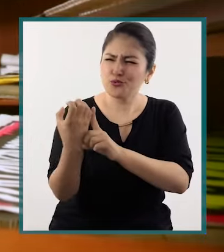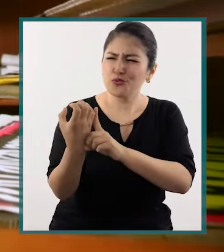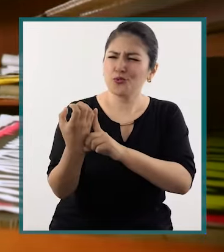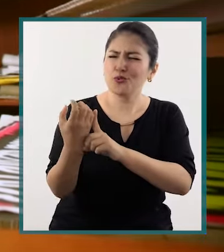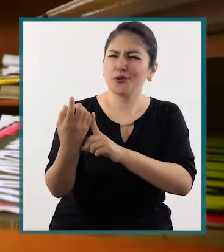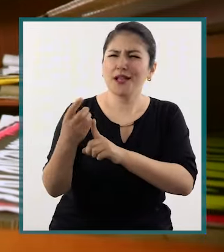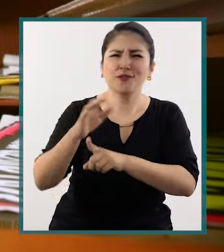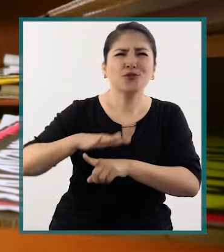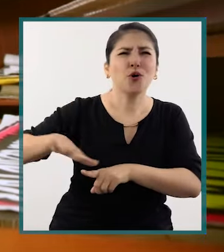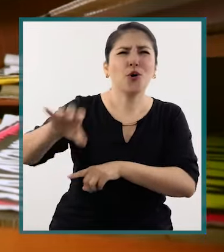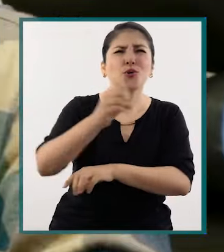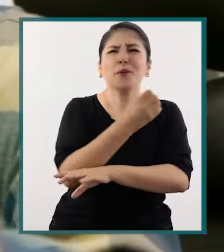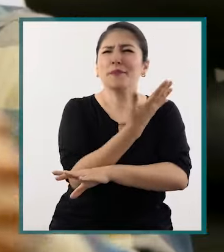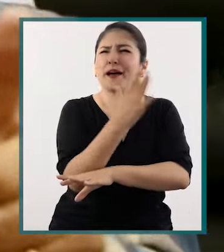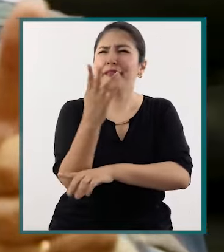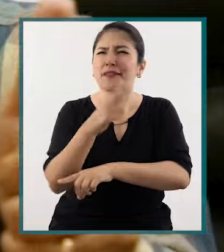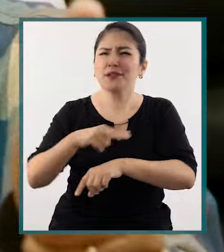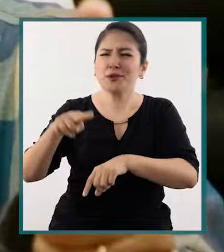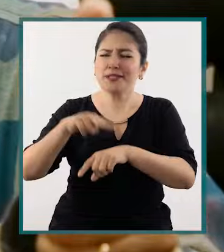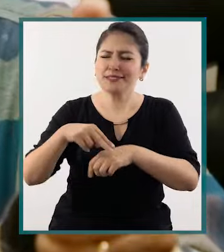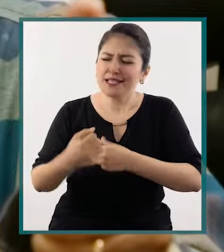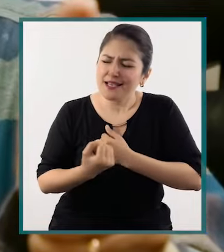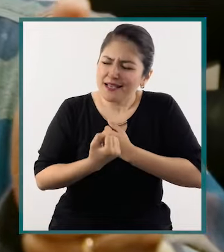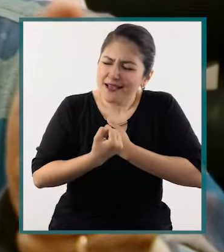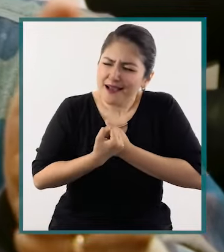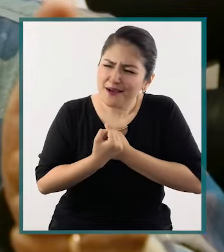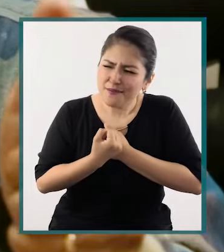y el amor por la naturaleza que